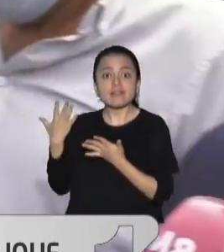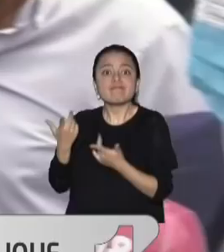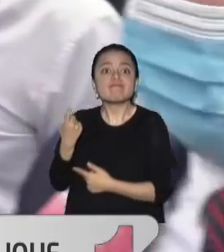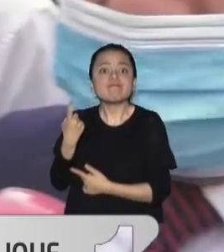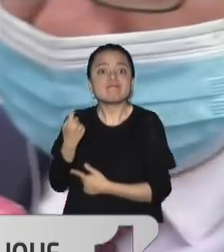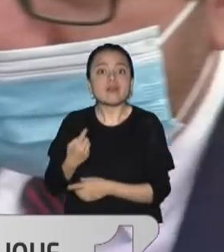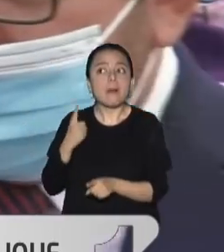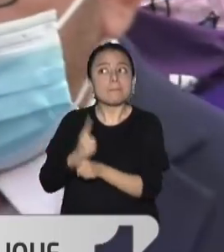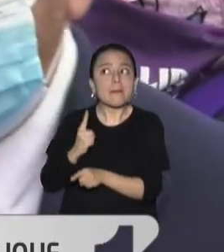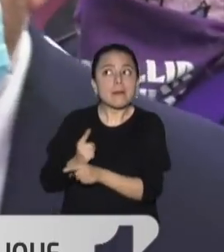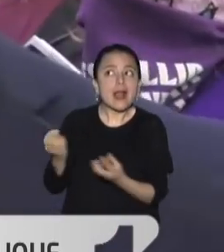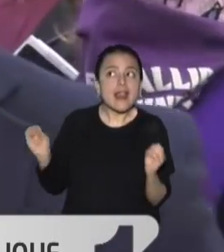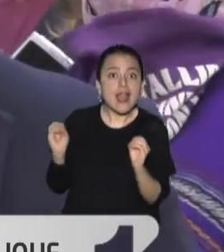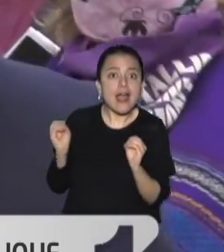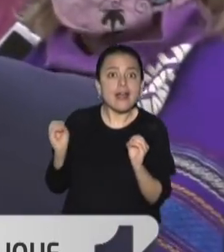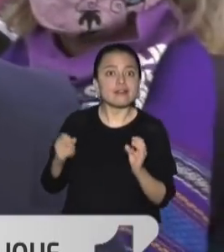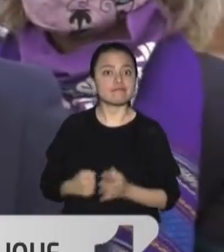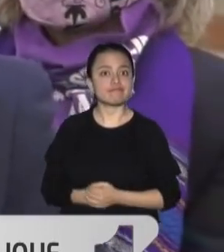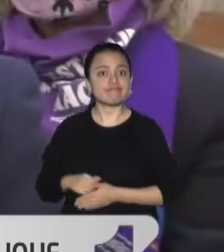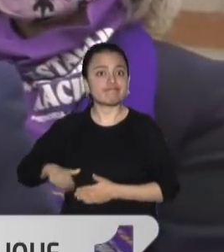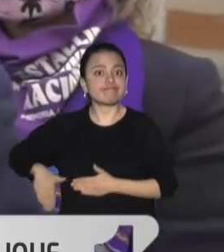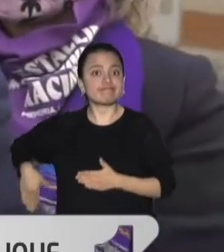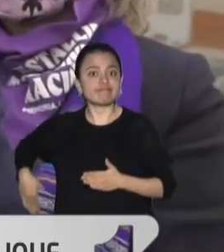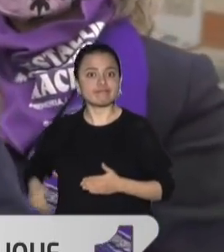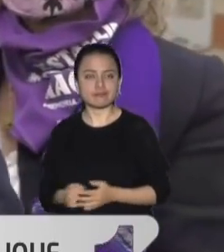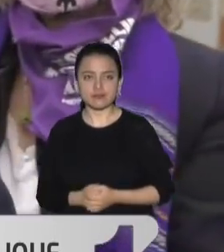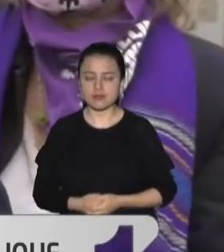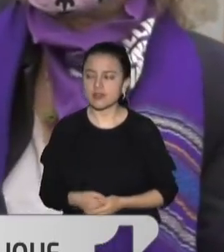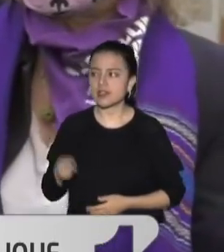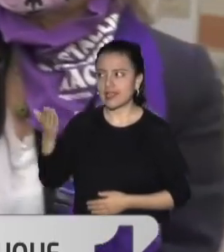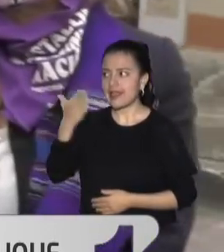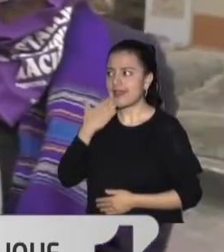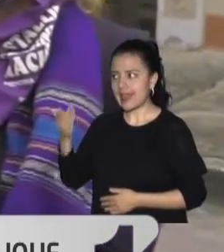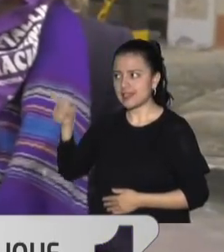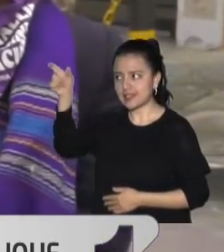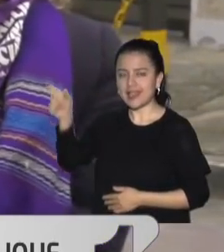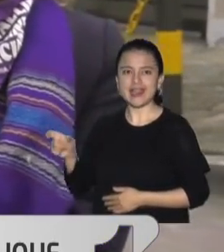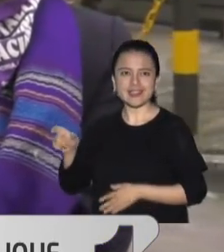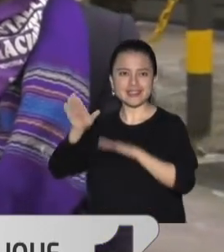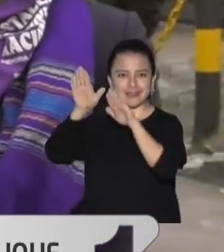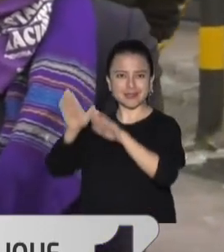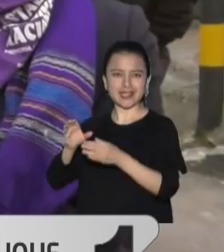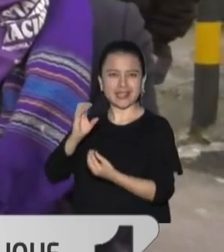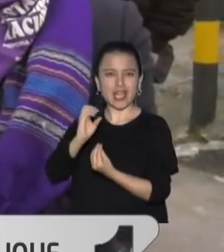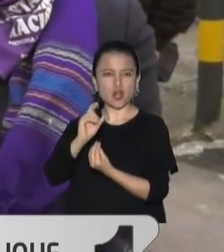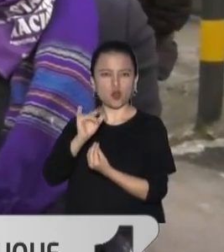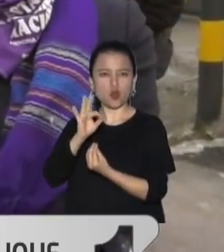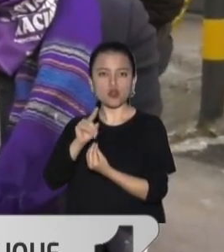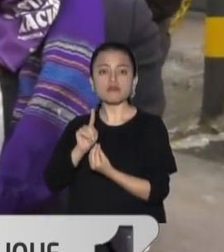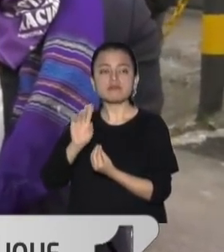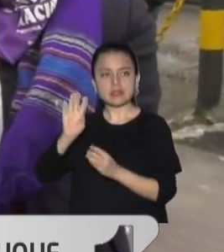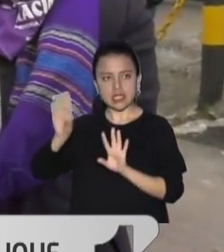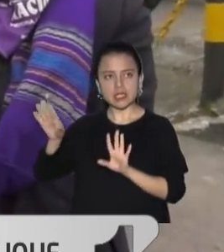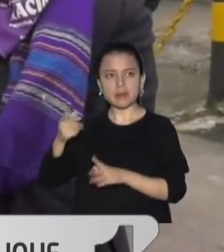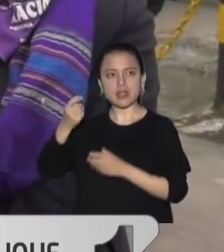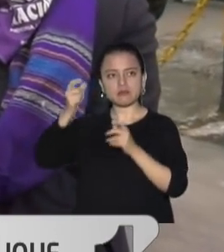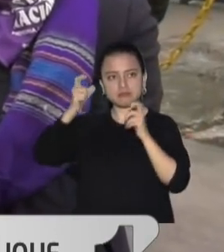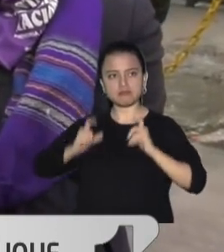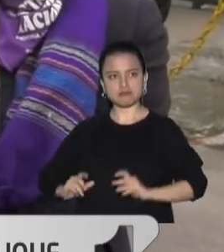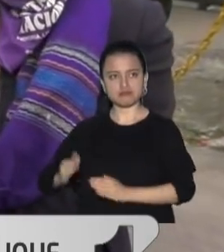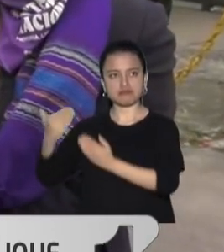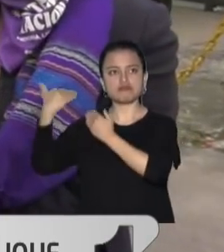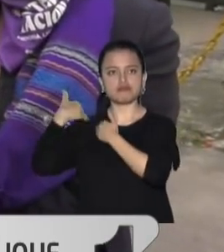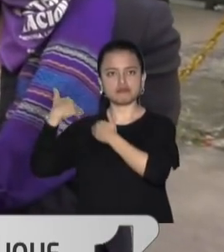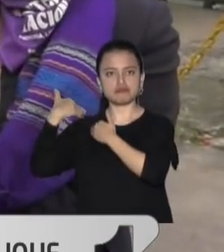él es el presidente de la Central Unitaria de Trabajadores CUT y también vocero del Comité Nacional de Paro, que esta